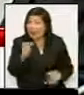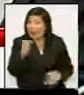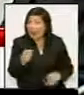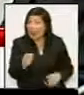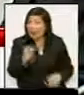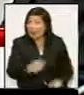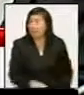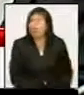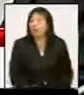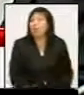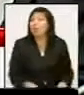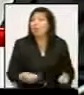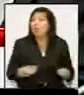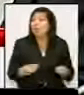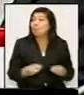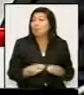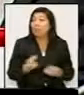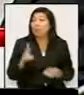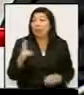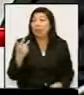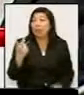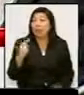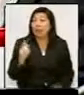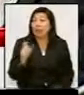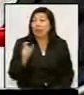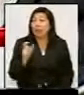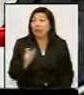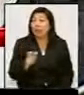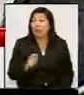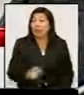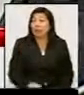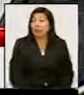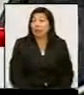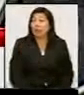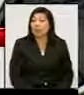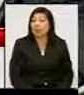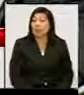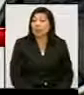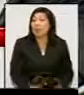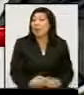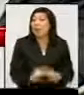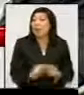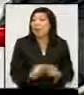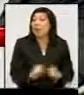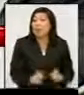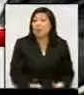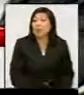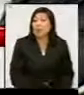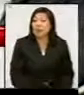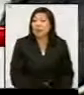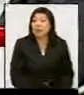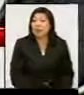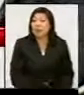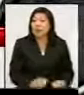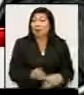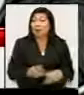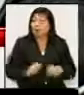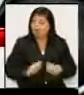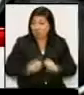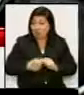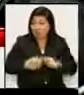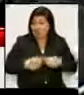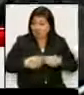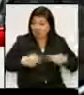viendo que a Machu Picchu entran 3,000,000 y tantas de personas. Sin embargo, los que entran con boleto a Machu